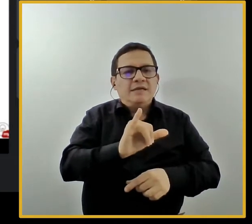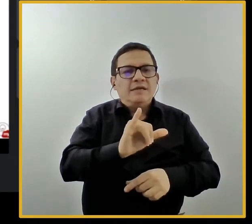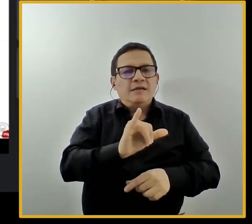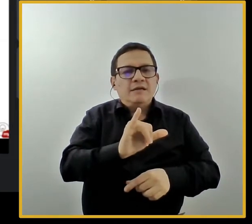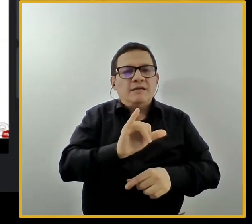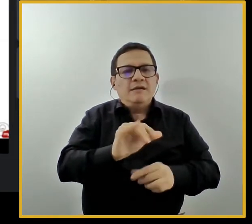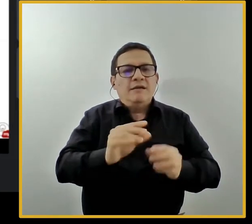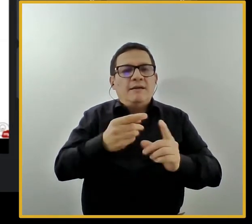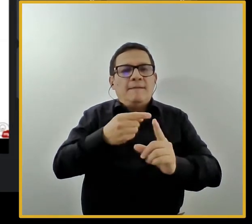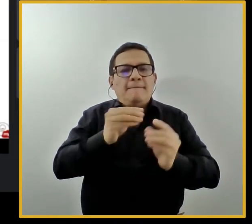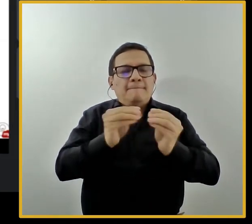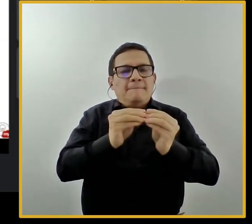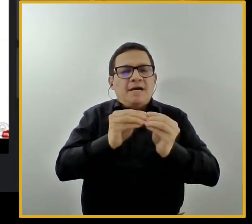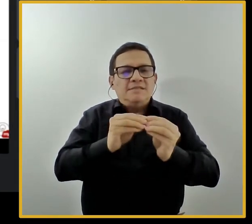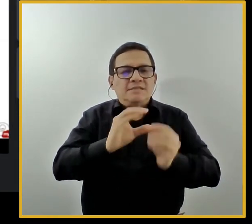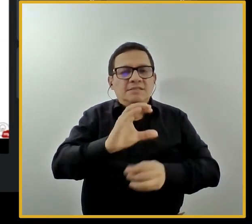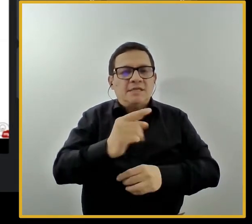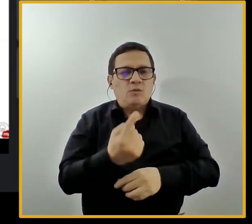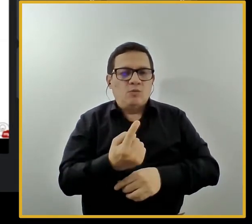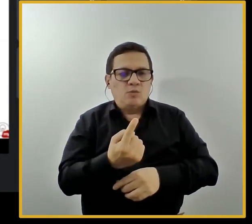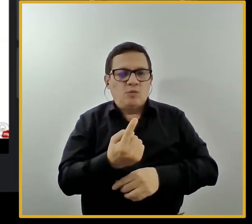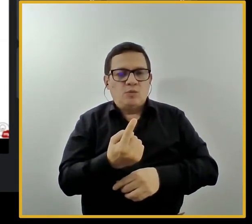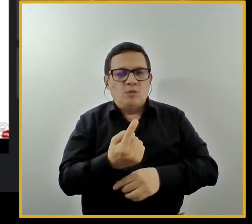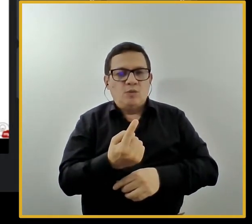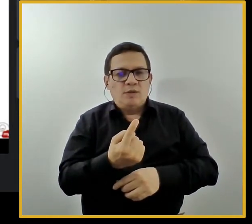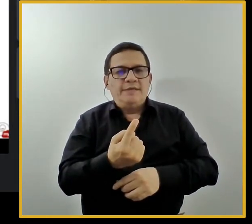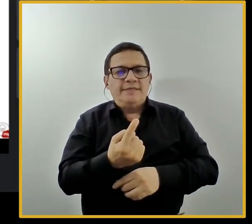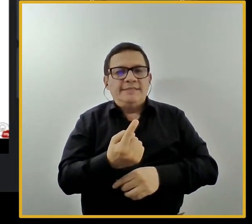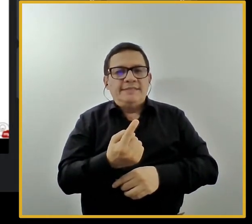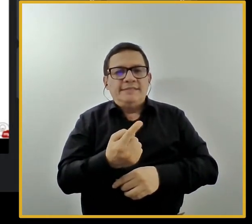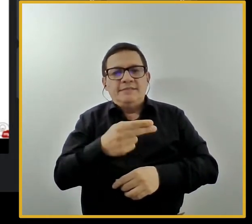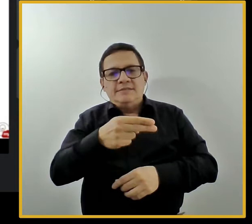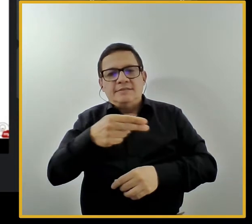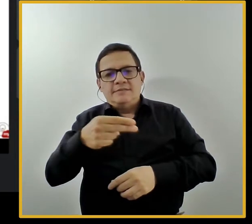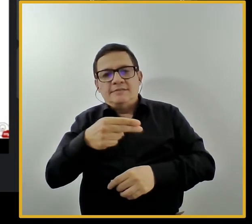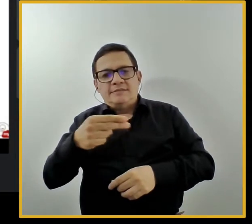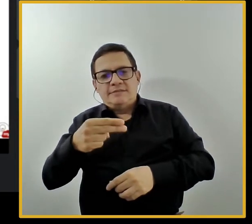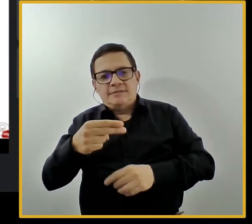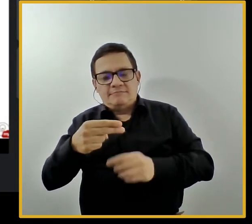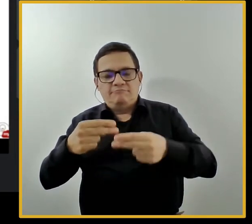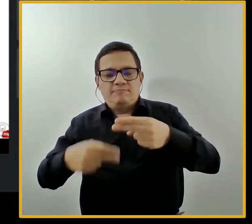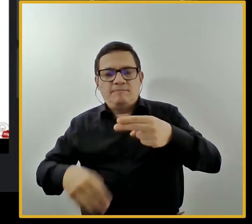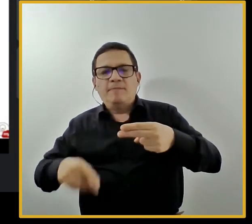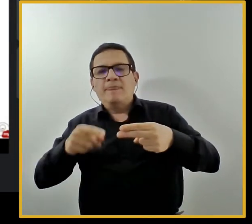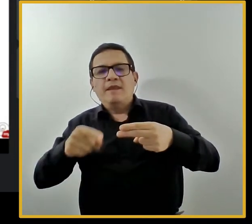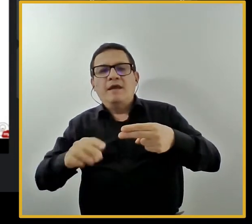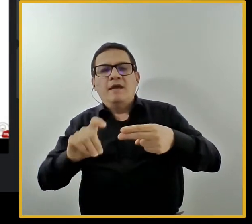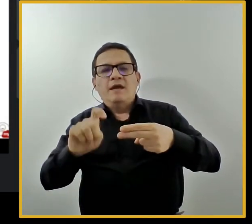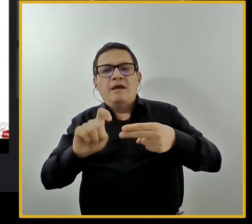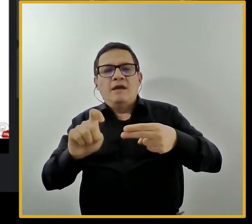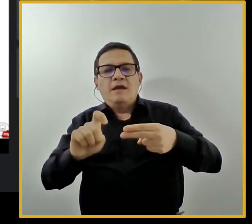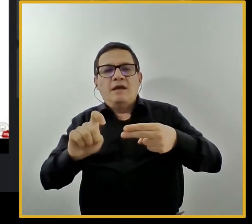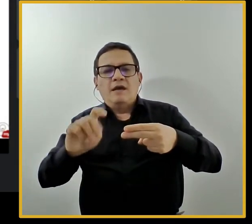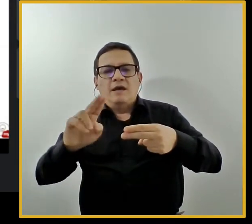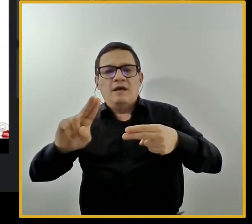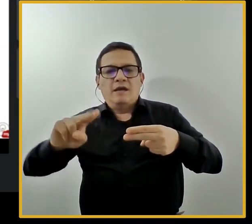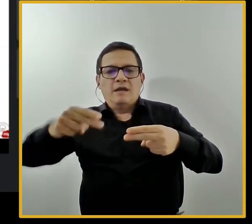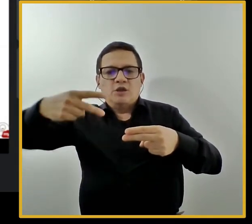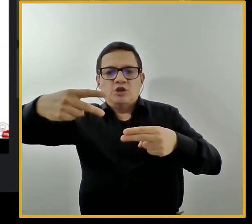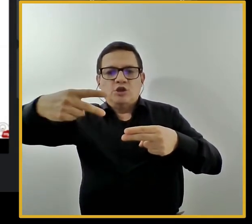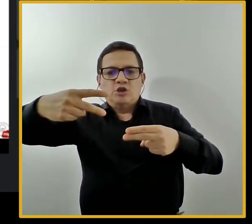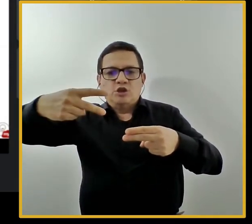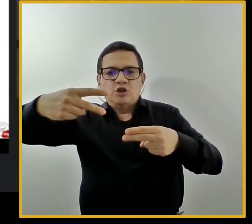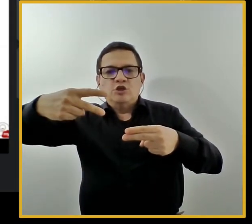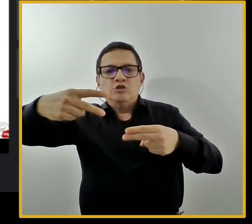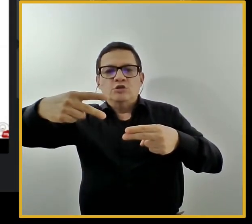más c1, ¿cierto? Y al otro lado, el segundo miembro de la igualdad, me queda la integral de x por dx, me queda x